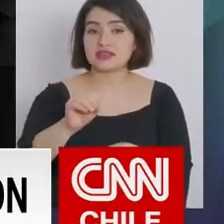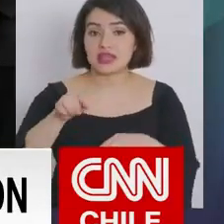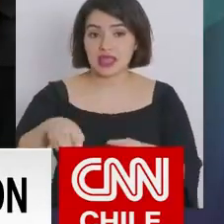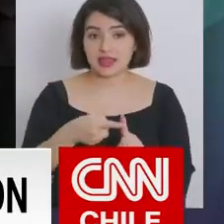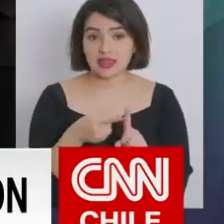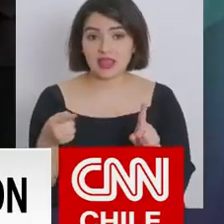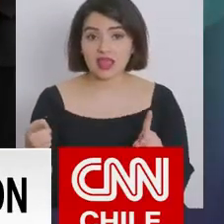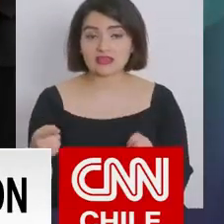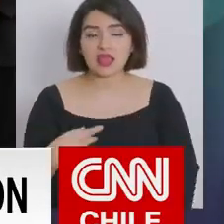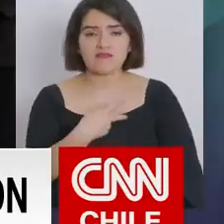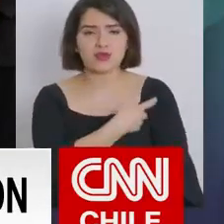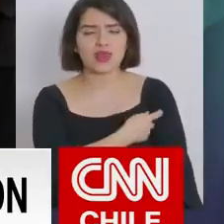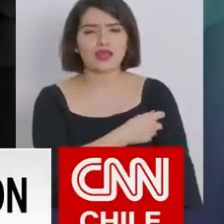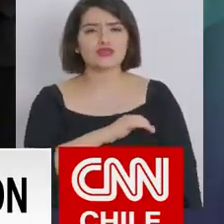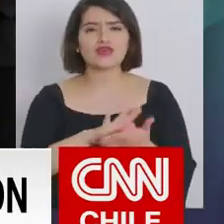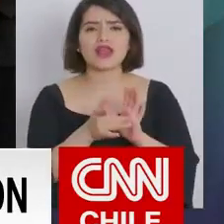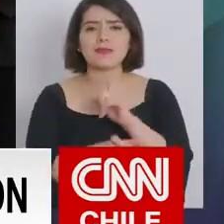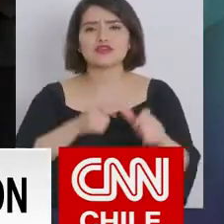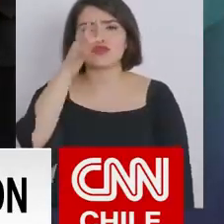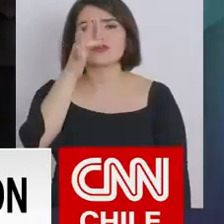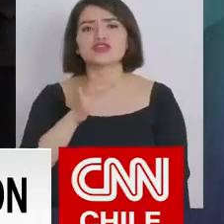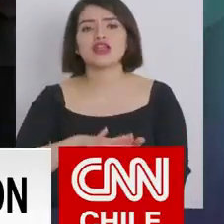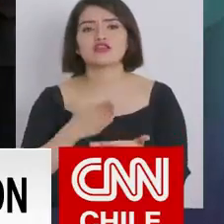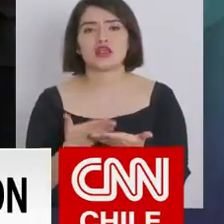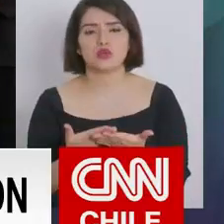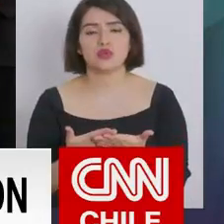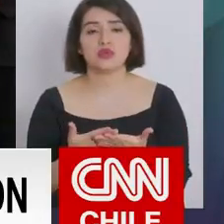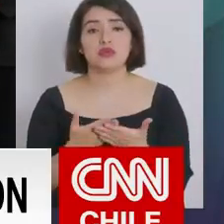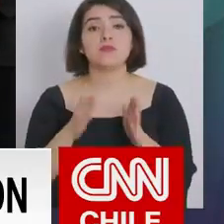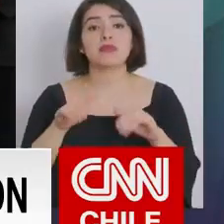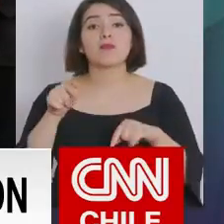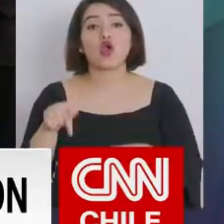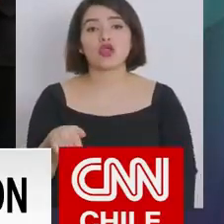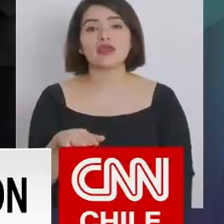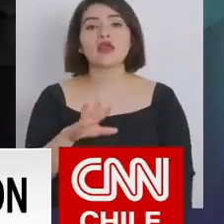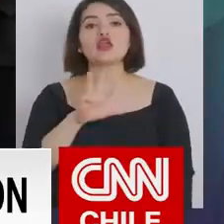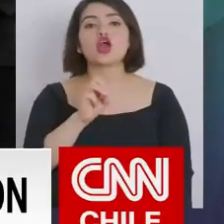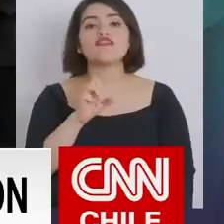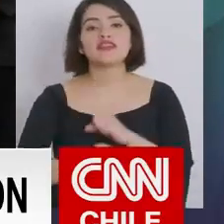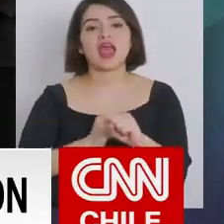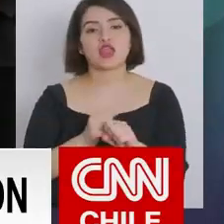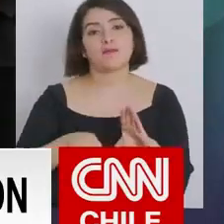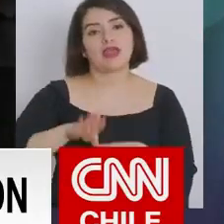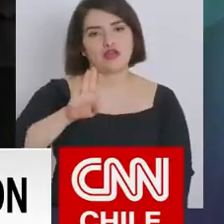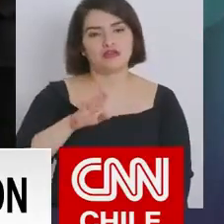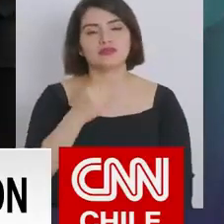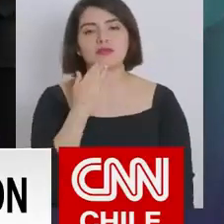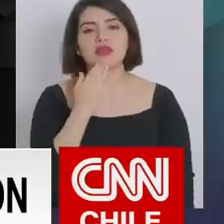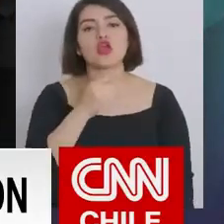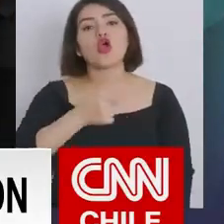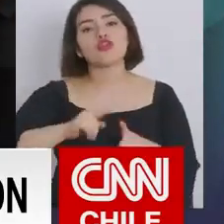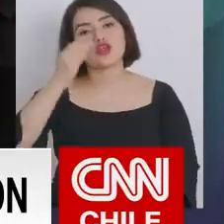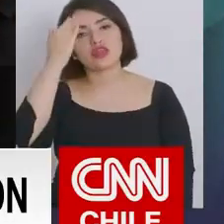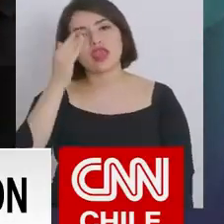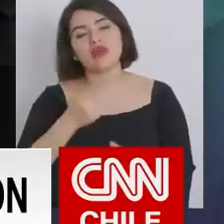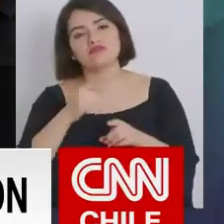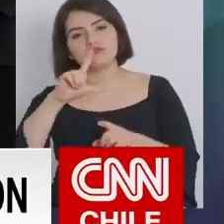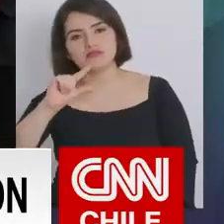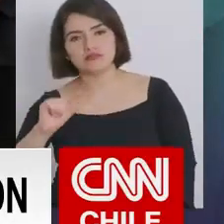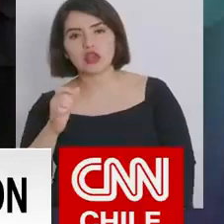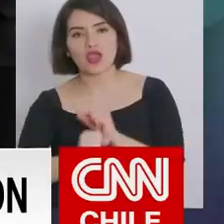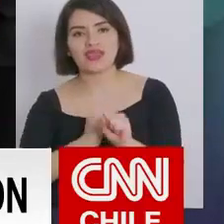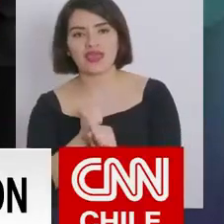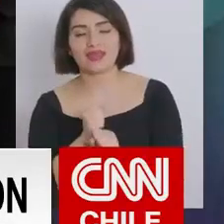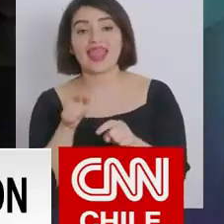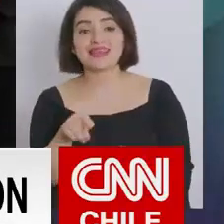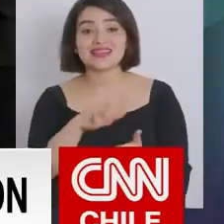días se vacuna a todo el personal de salud, así como hoy día a los mayores de 90 y así va bajando en edad los siguientes días. Y ese es el calendario